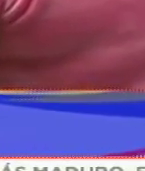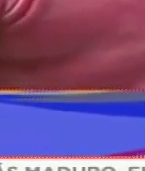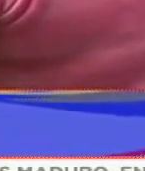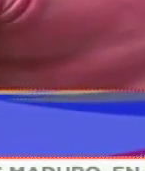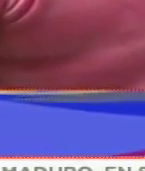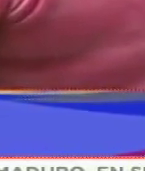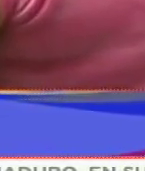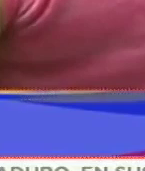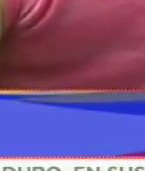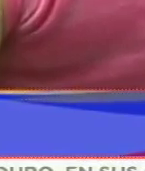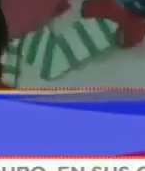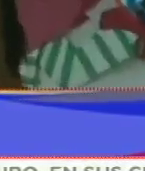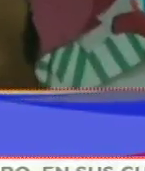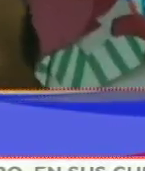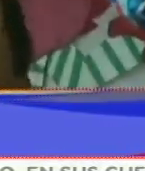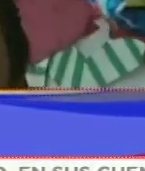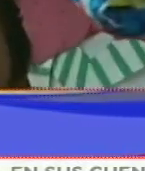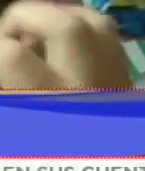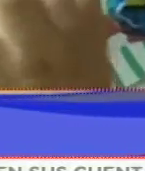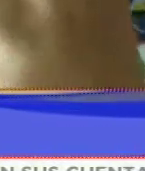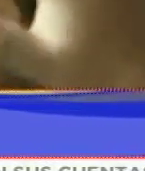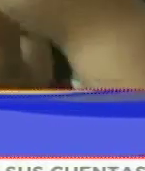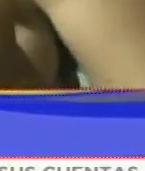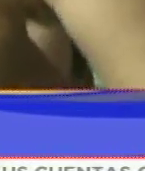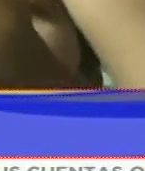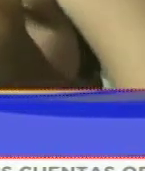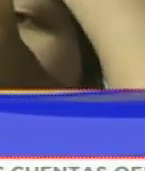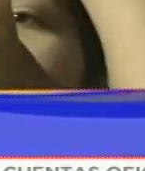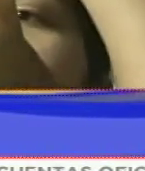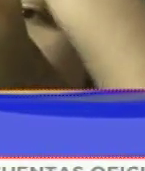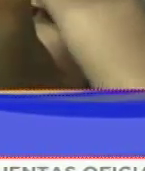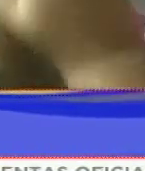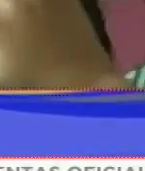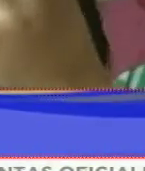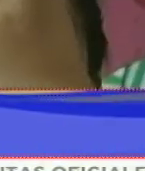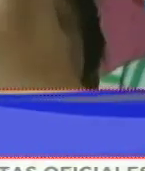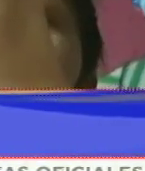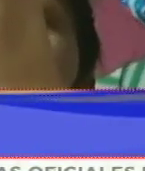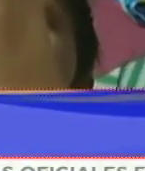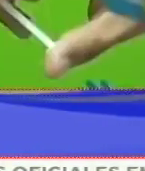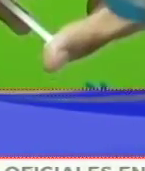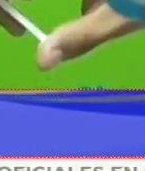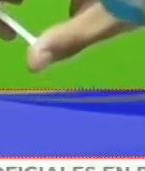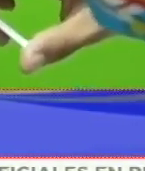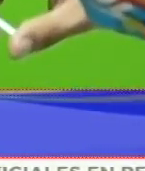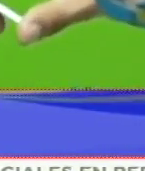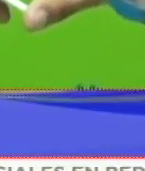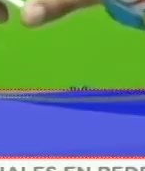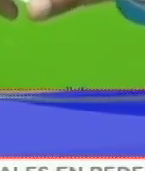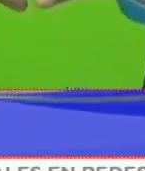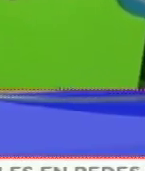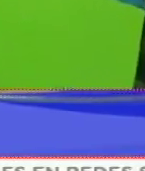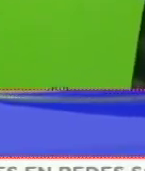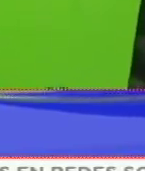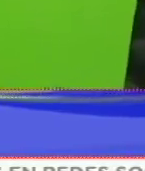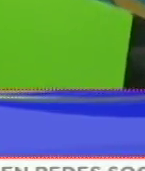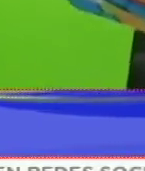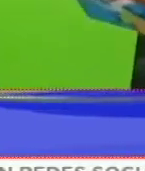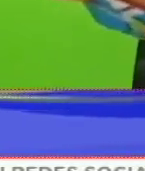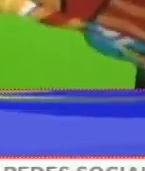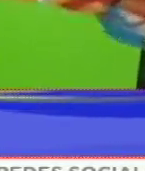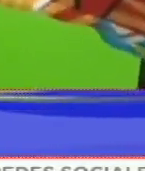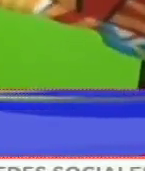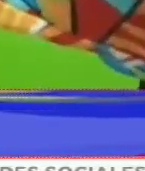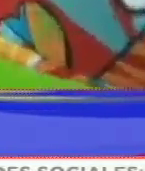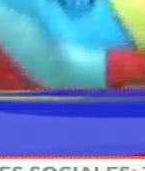y planificación familiar. Todos los métodos anticonceptivos de forma gratuita, lo cual se los suministramos a nuestras pacientes aquí